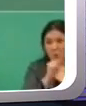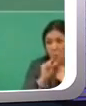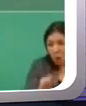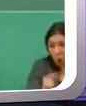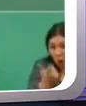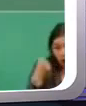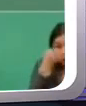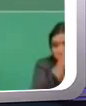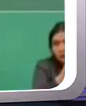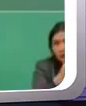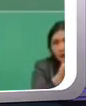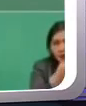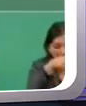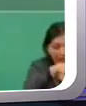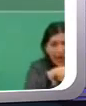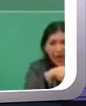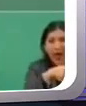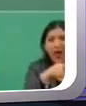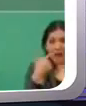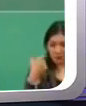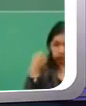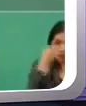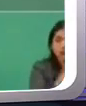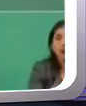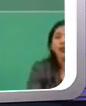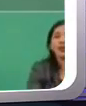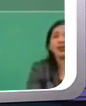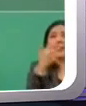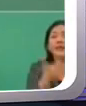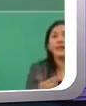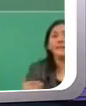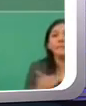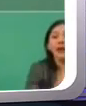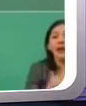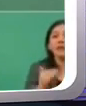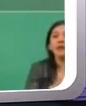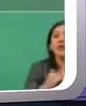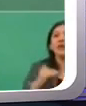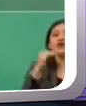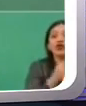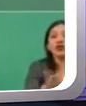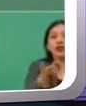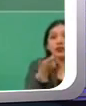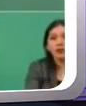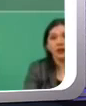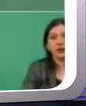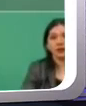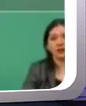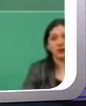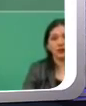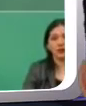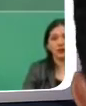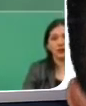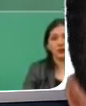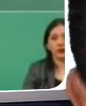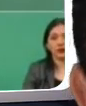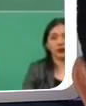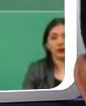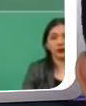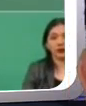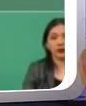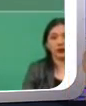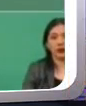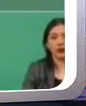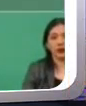transgredir la Constitución, recordando que Lorenzo Córdoba es un servidor público, y está votando para no hacer cumplir la Constitución. En realidad lo